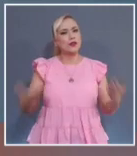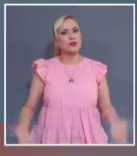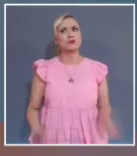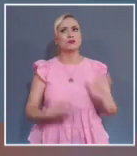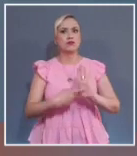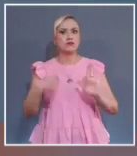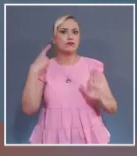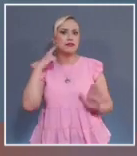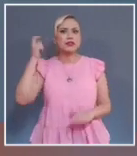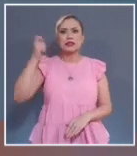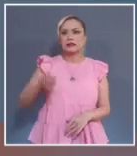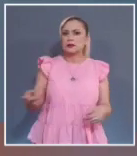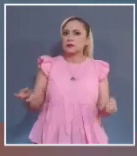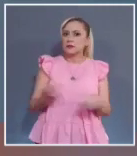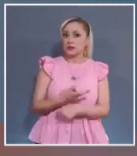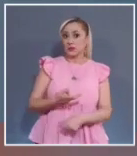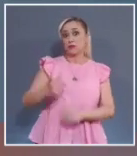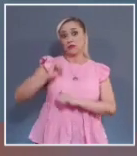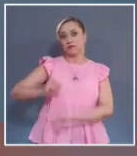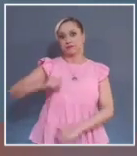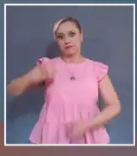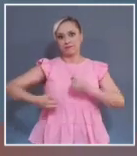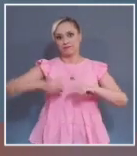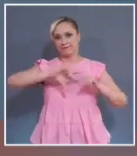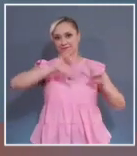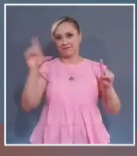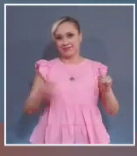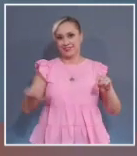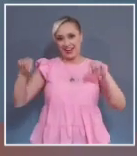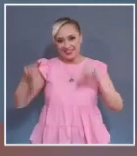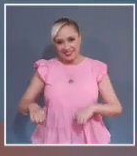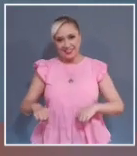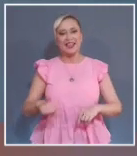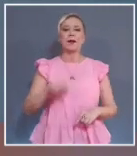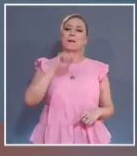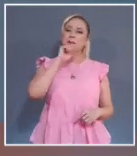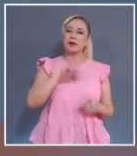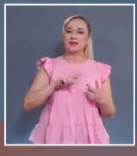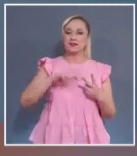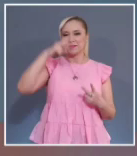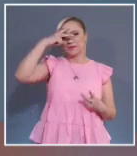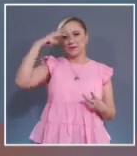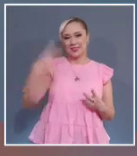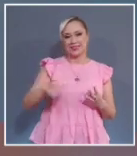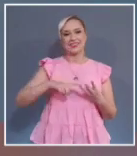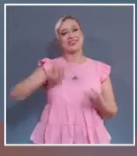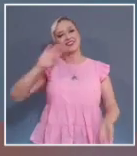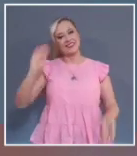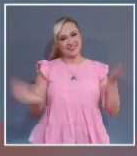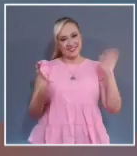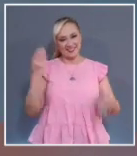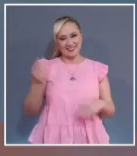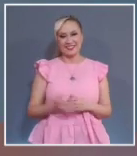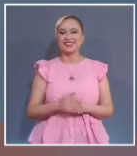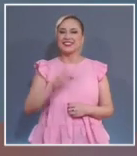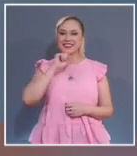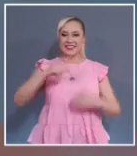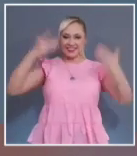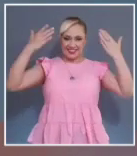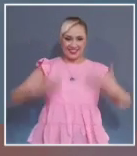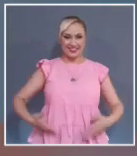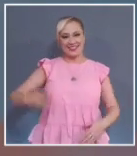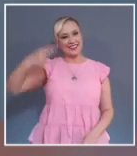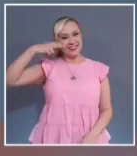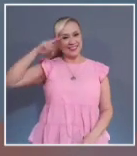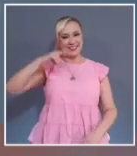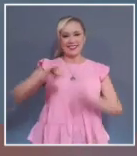ocurrido dentro del Poder Judicial de la Federación y, por supuesto, en el territorio nacional y en el mundo. Damos la bienvenida a Nidia Díaz, quien nos acompaña